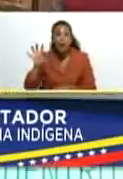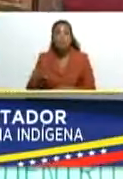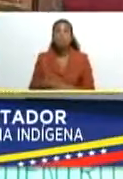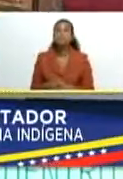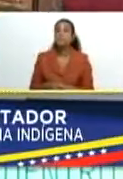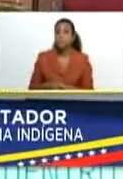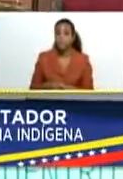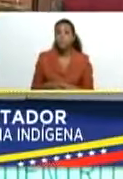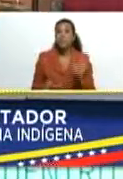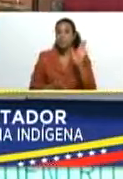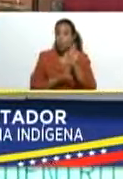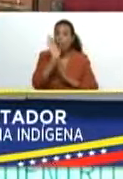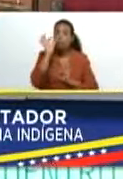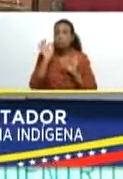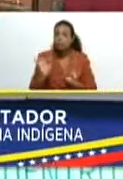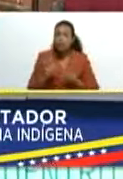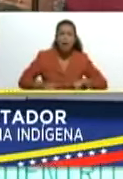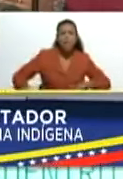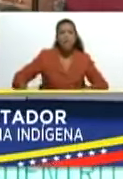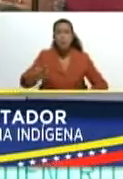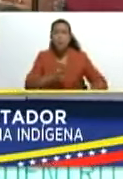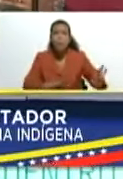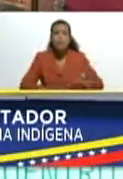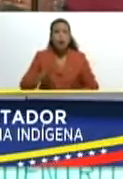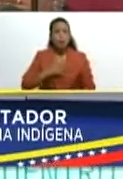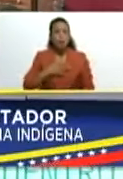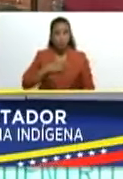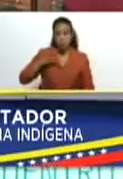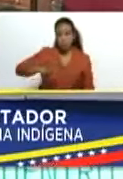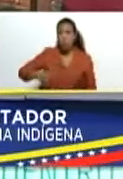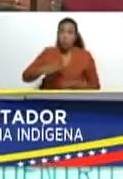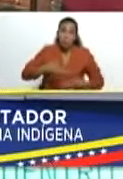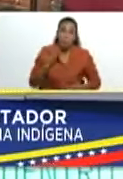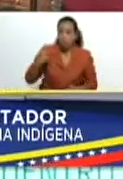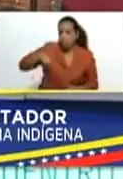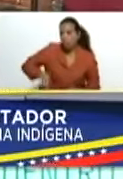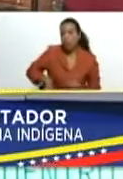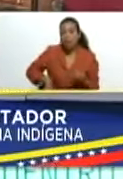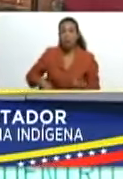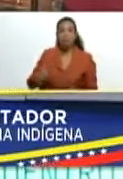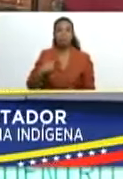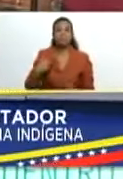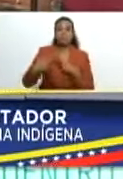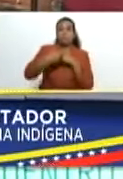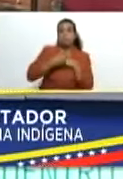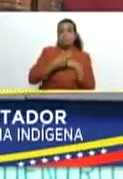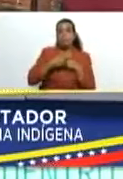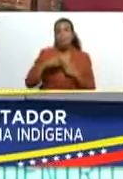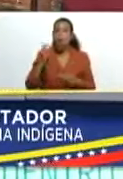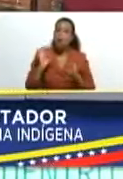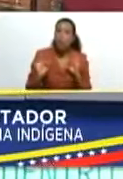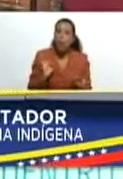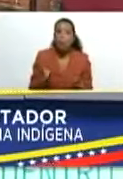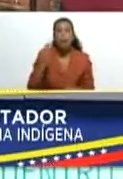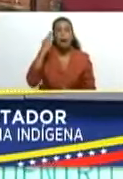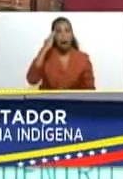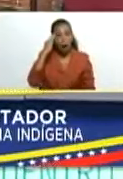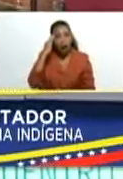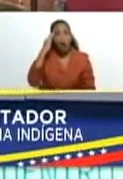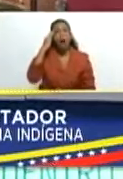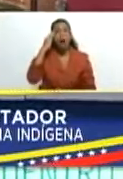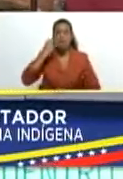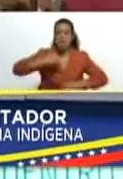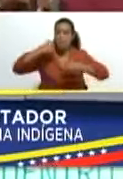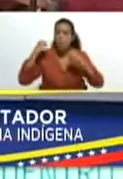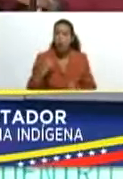que desarrollaron precisamente desde su condición social de oprimidos también, desarrollaron una conciencia de